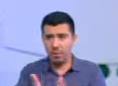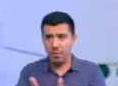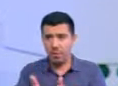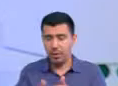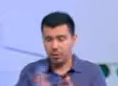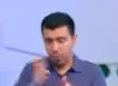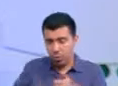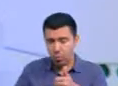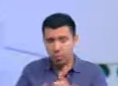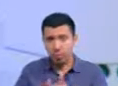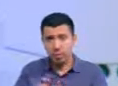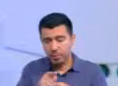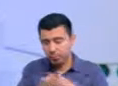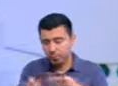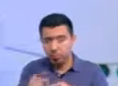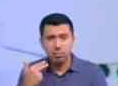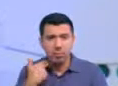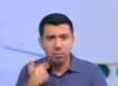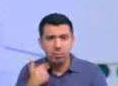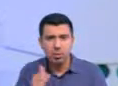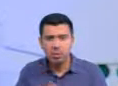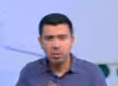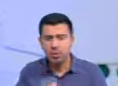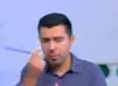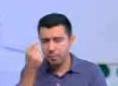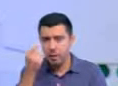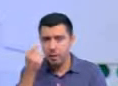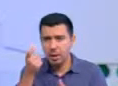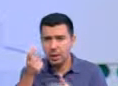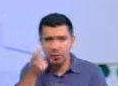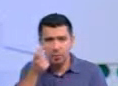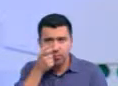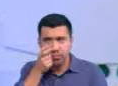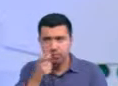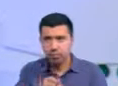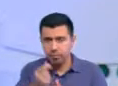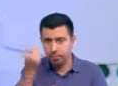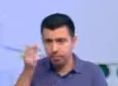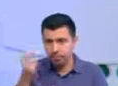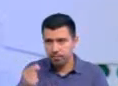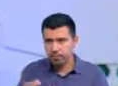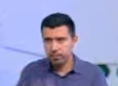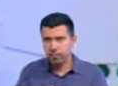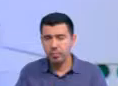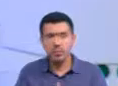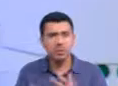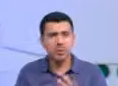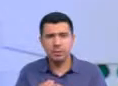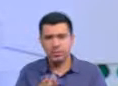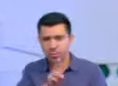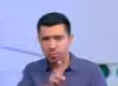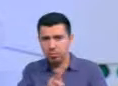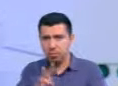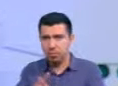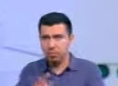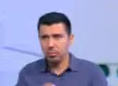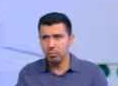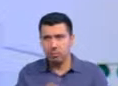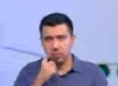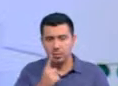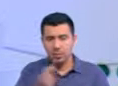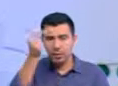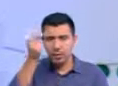semana de noviembre realizándola. Esto atendiendo a que vamos a hacer un racionamiento estricto sobre los resultados